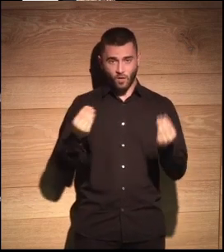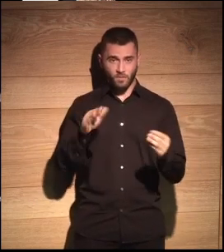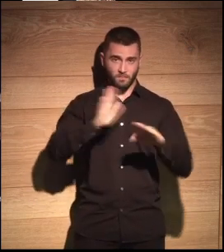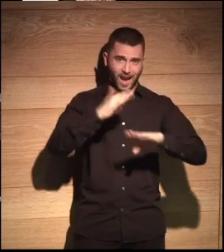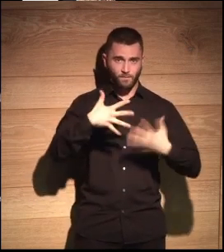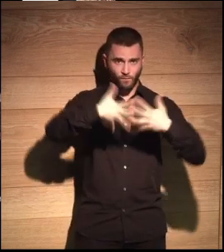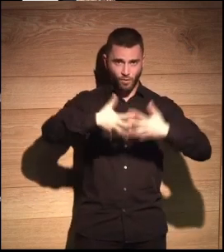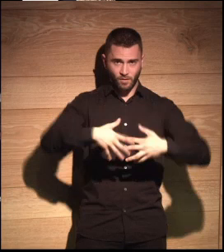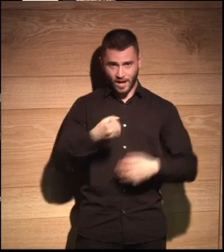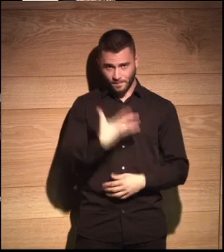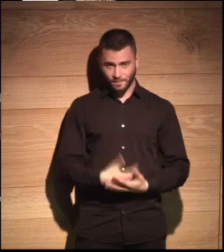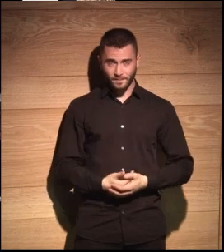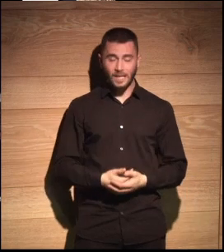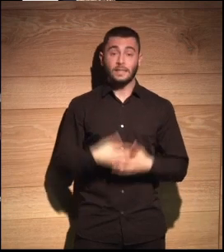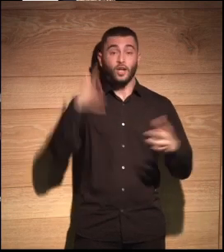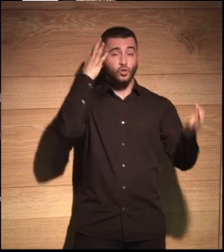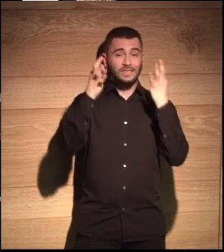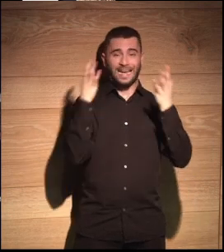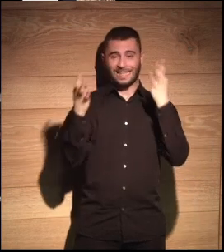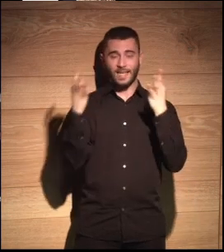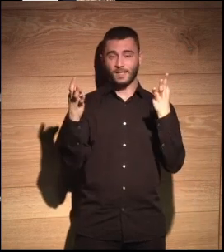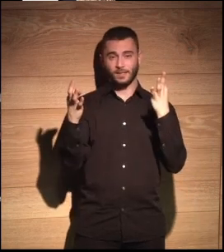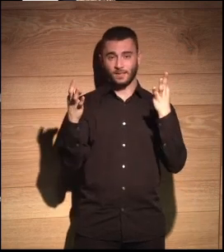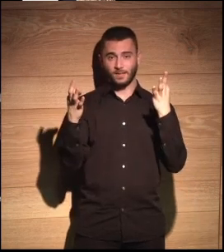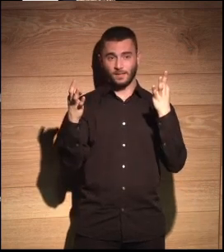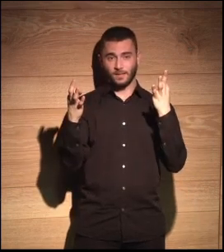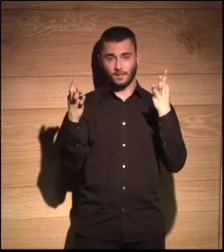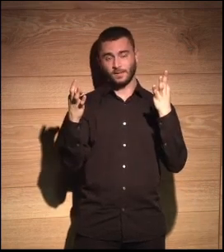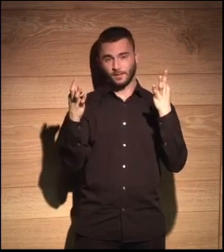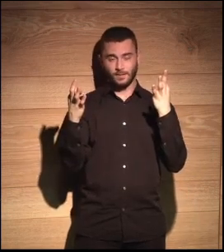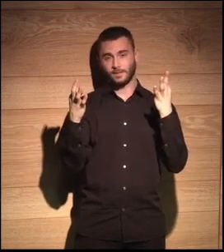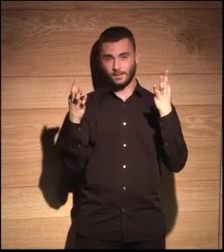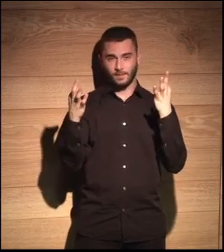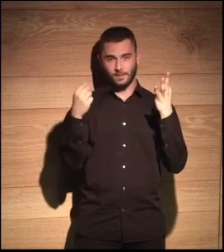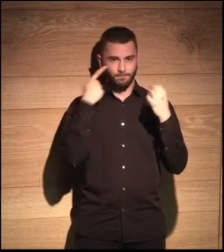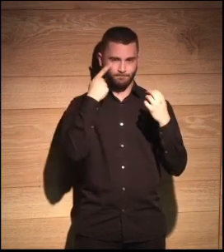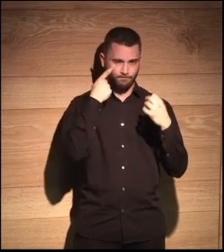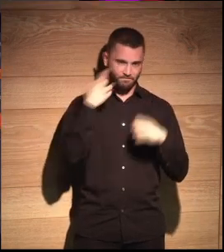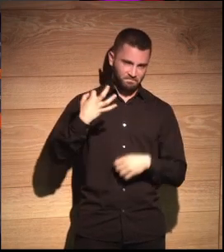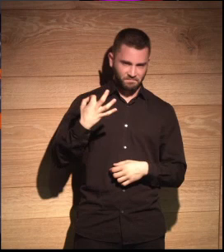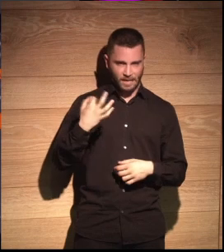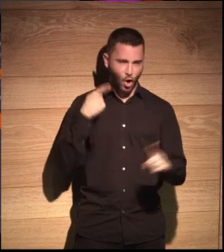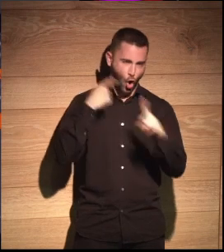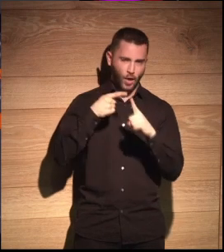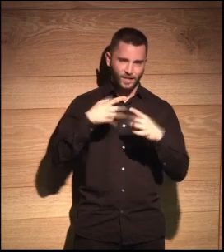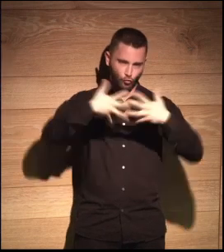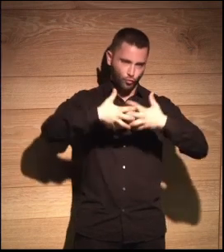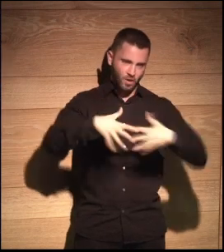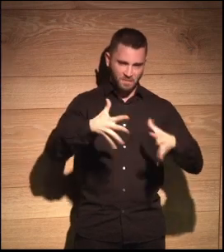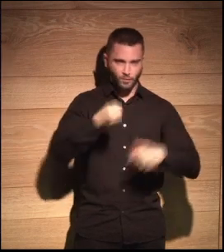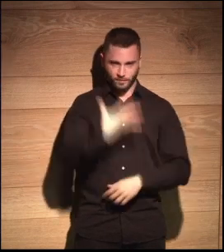funcionar y todos los detalles a los que hay que tener un poco de... hay que prestarles atención para que todo funcione más o menos